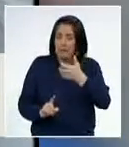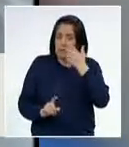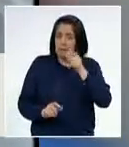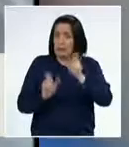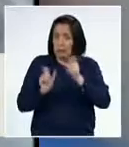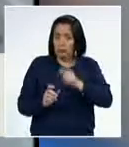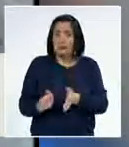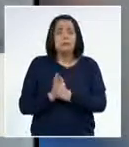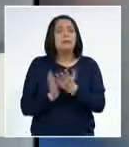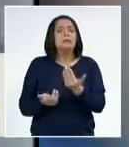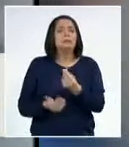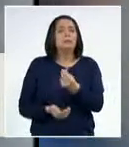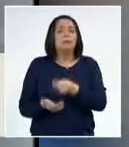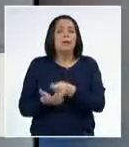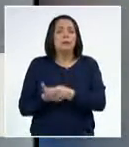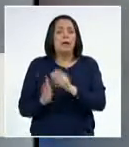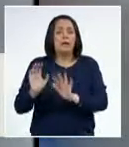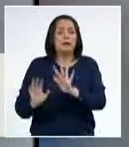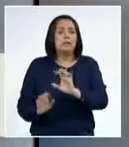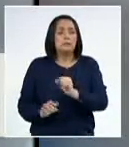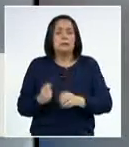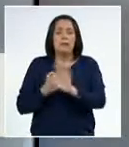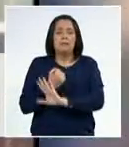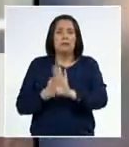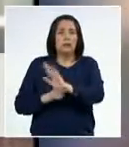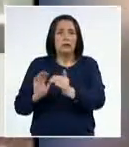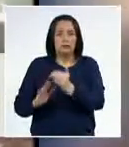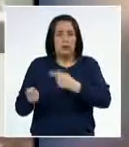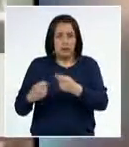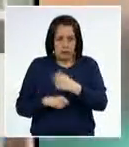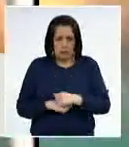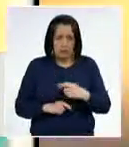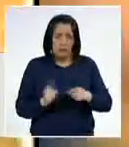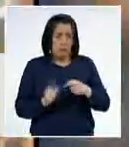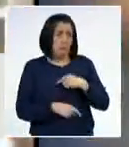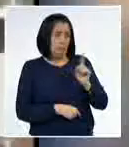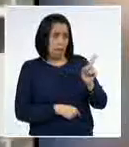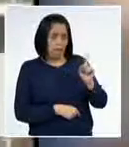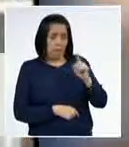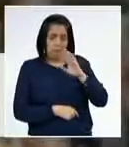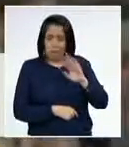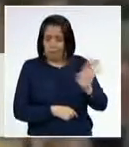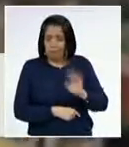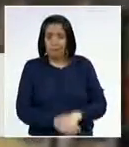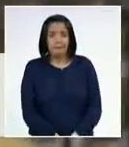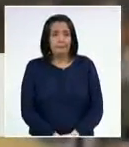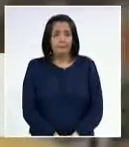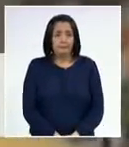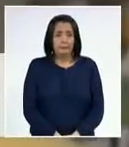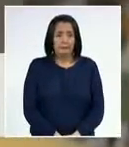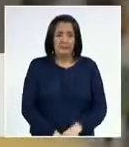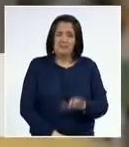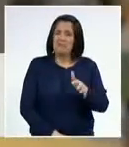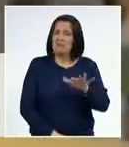sujetos le pidieron la suma de 15,000 soles a cambio de proteger su negocio. Sin embargo, decidieron ignorarlos. Más o